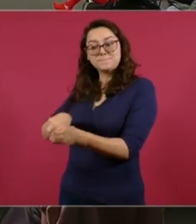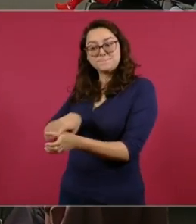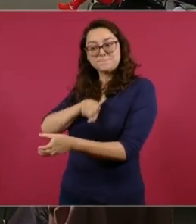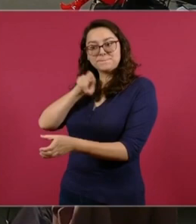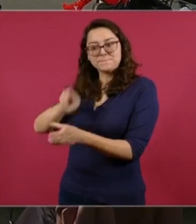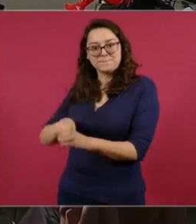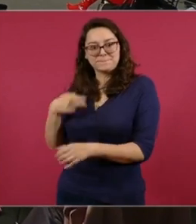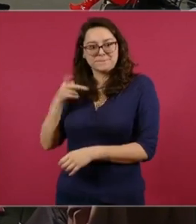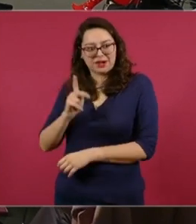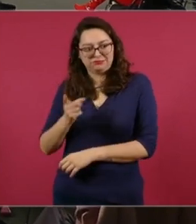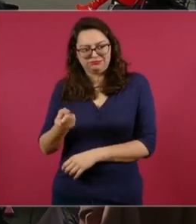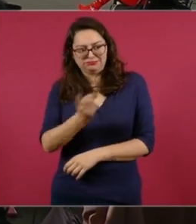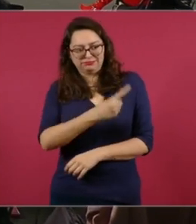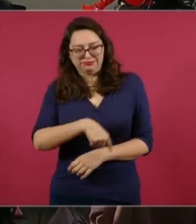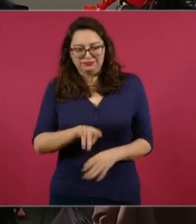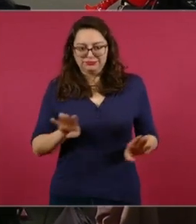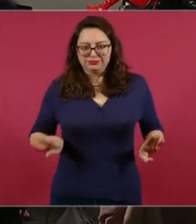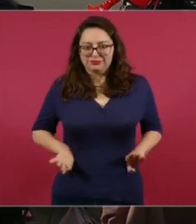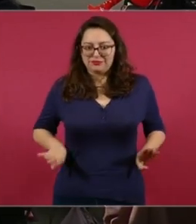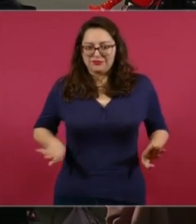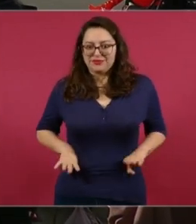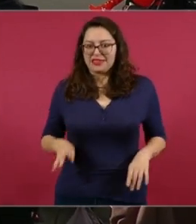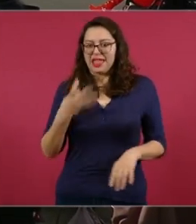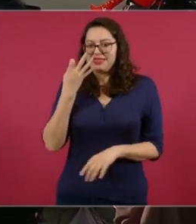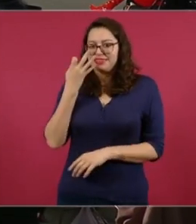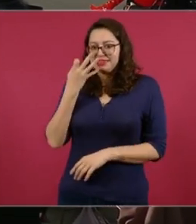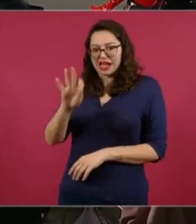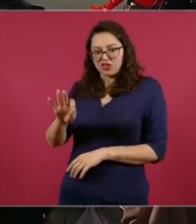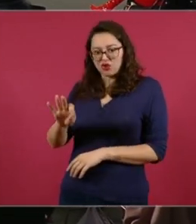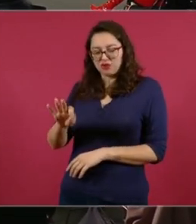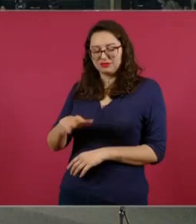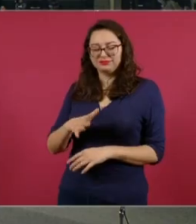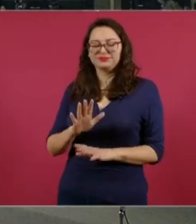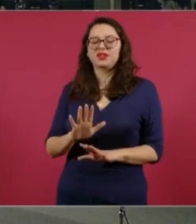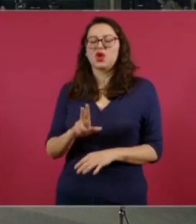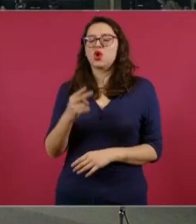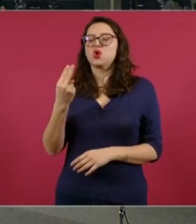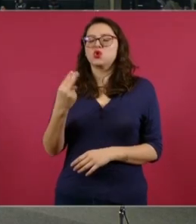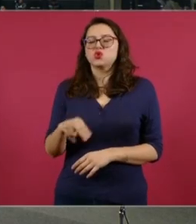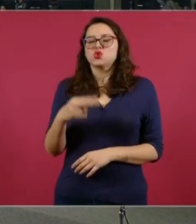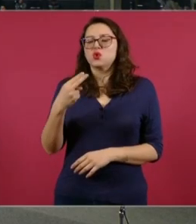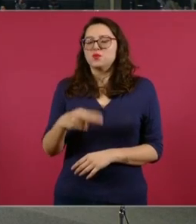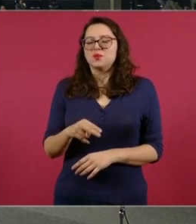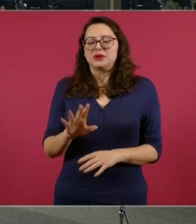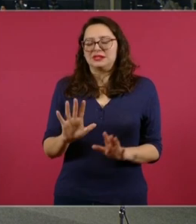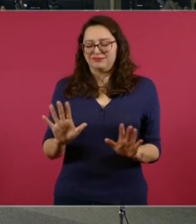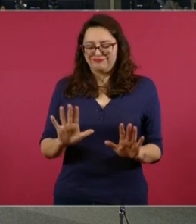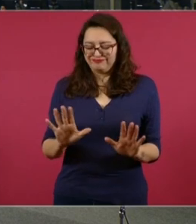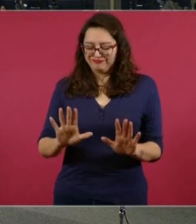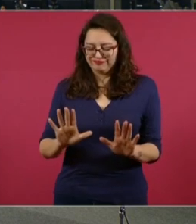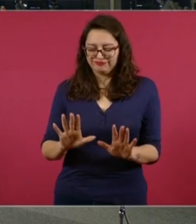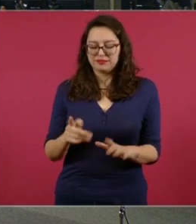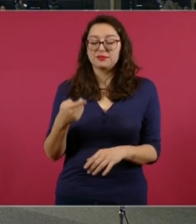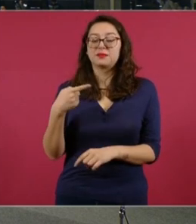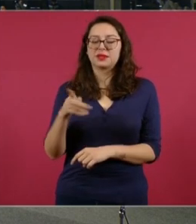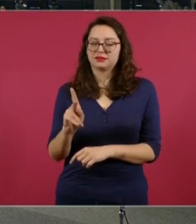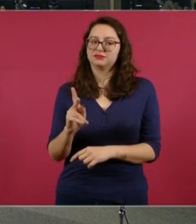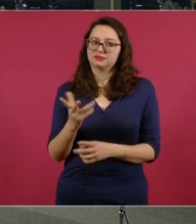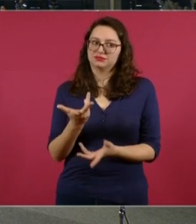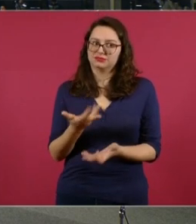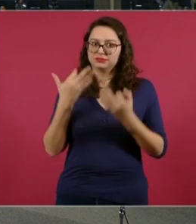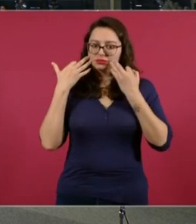a los mexicanos y ahora ya están de este lado. No digo nombres pues para evitar herir susceptibilidades. Y